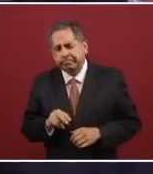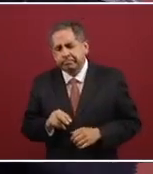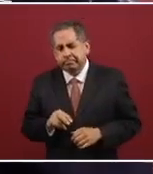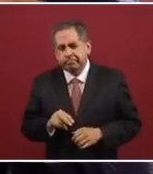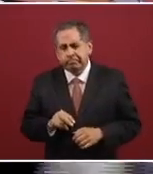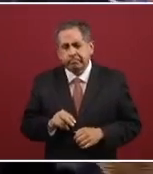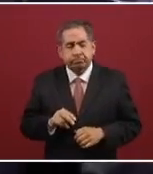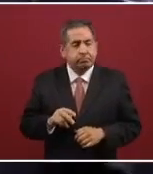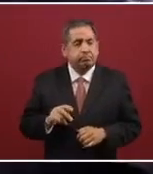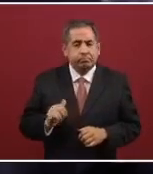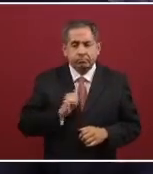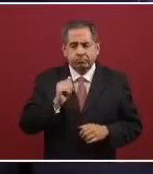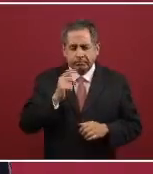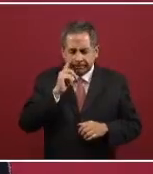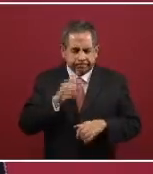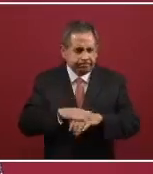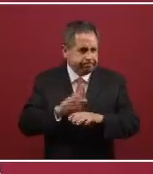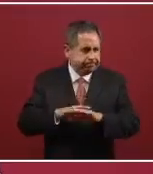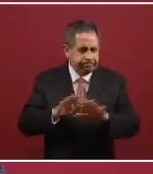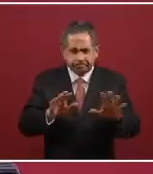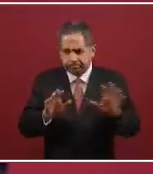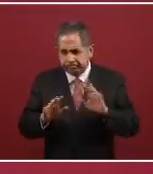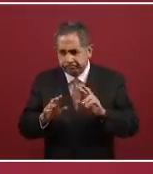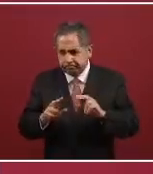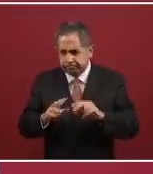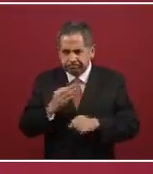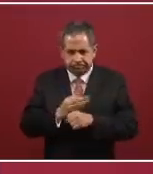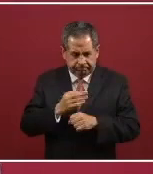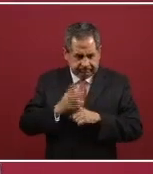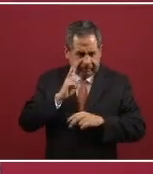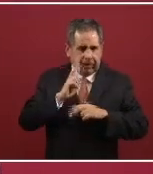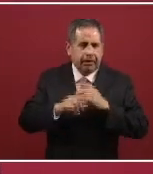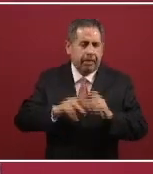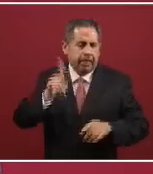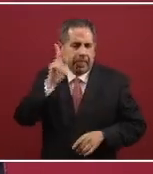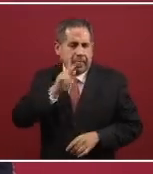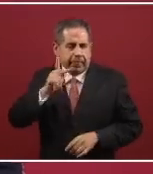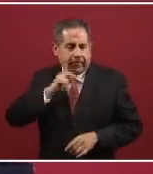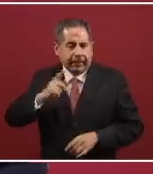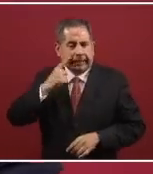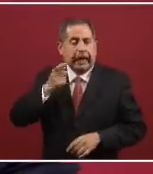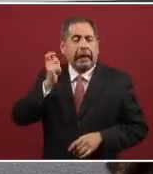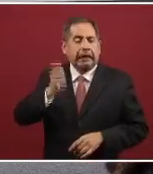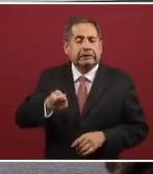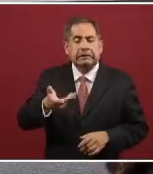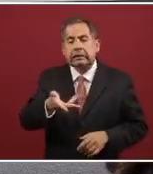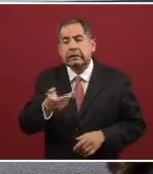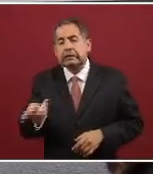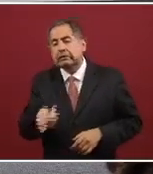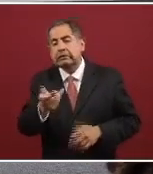y aprovecho para decir, a ver, pues vamos a medirle el agua de los camotes, ¿no?